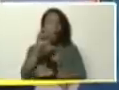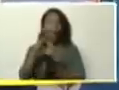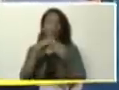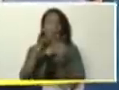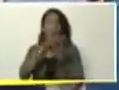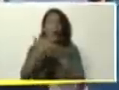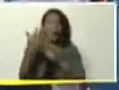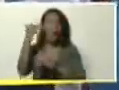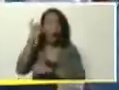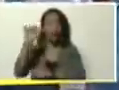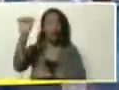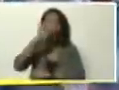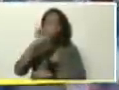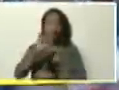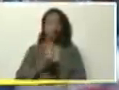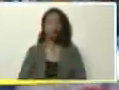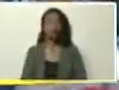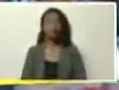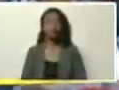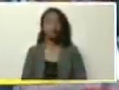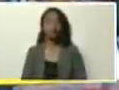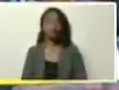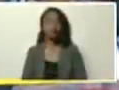tiene agua.